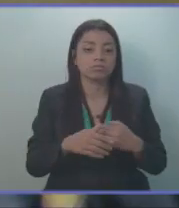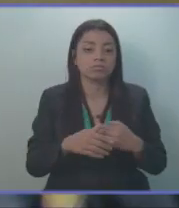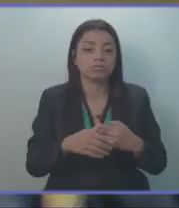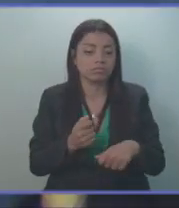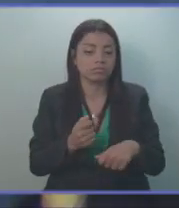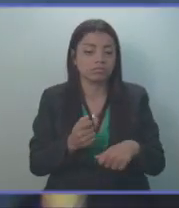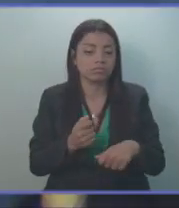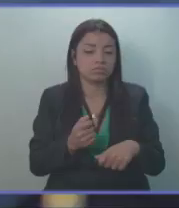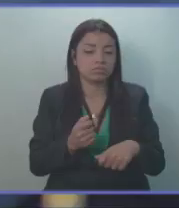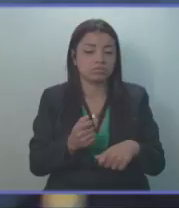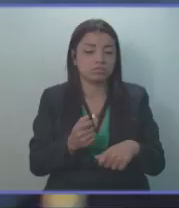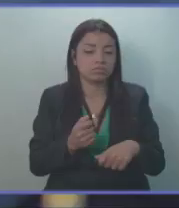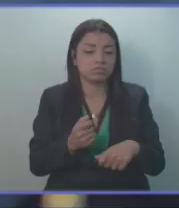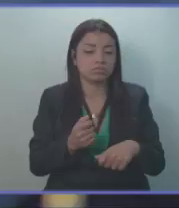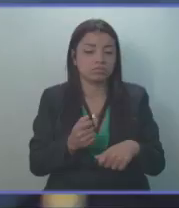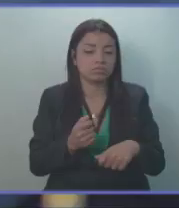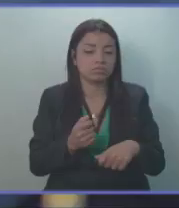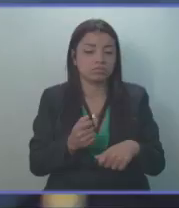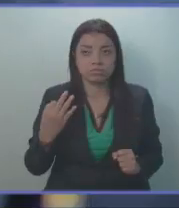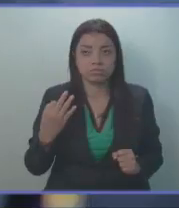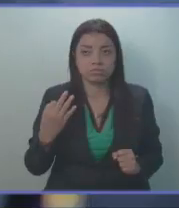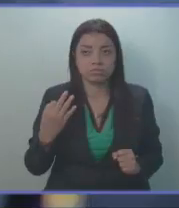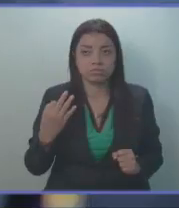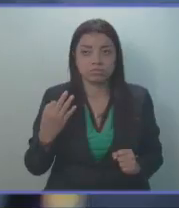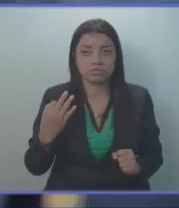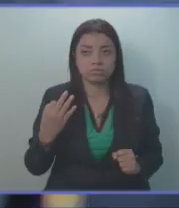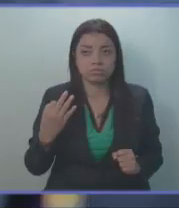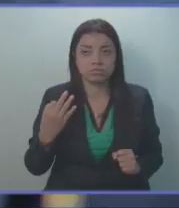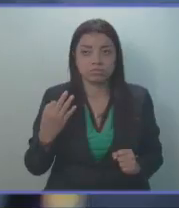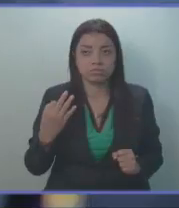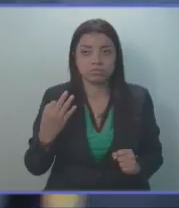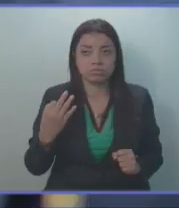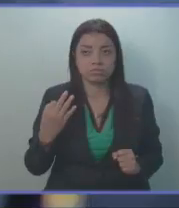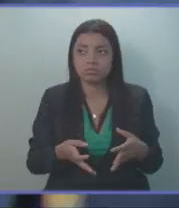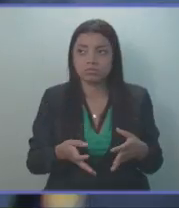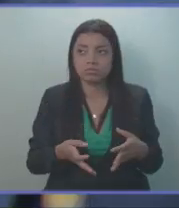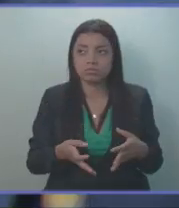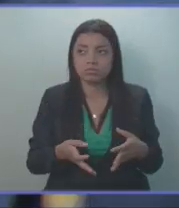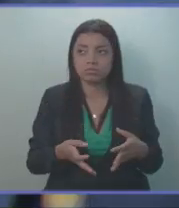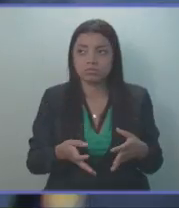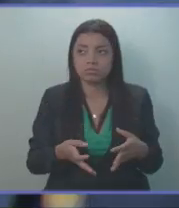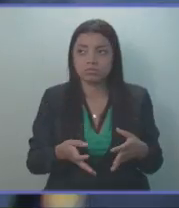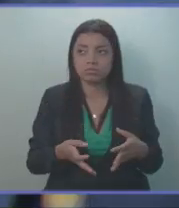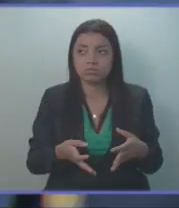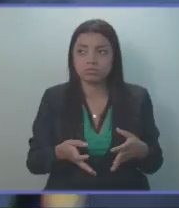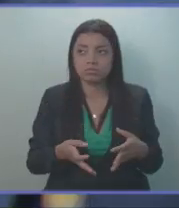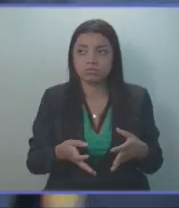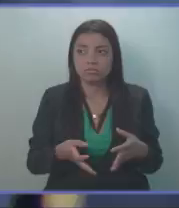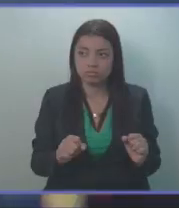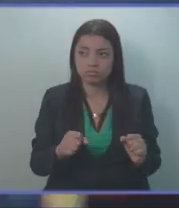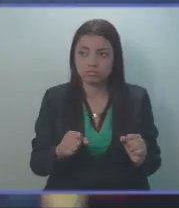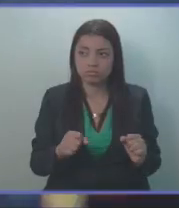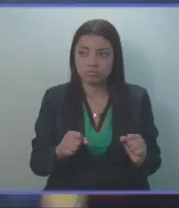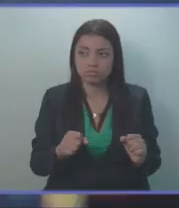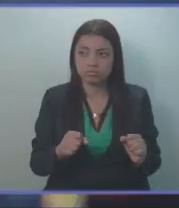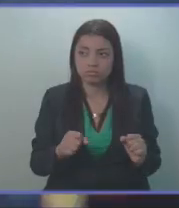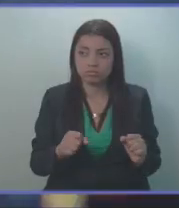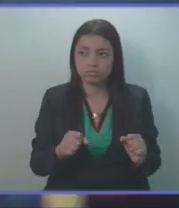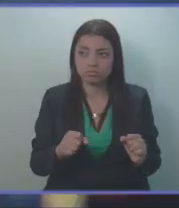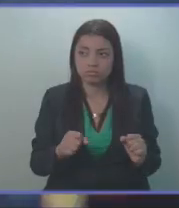acorde con los requerimientos del donante, la manera de proceder con la documentación